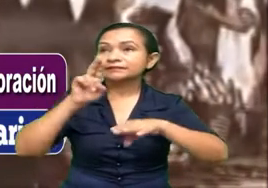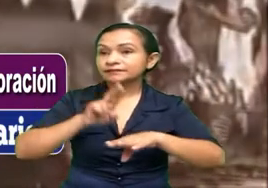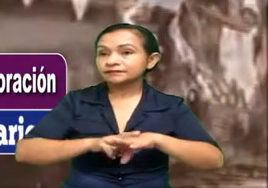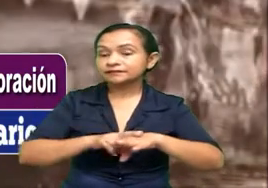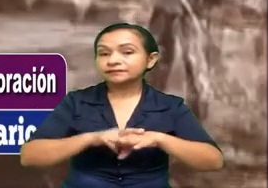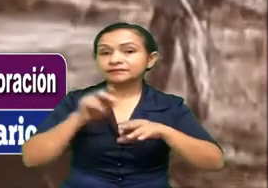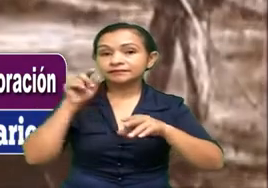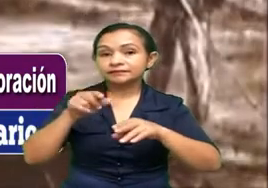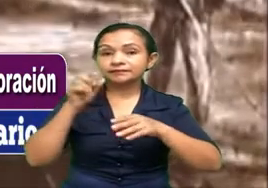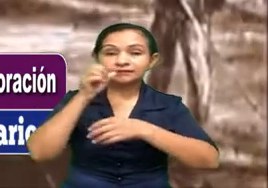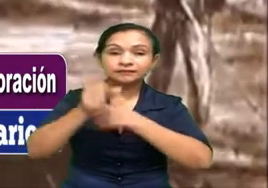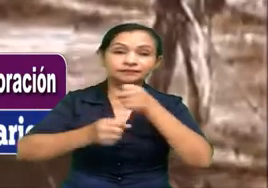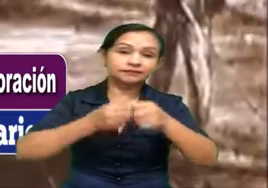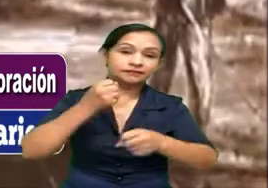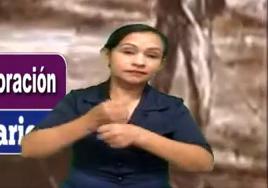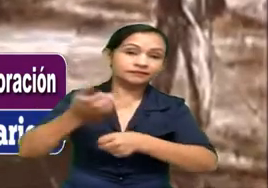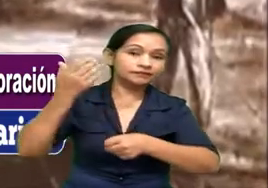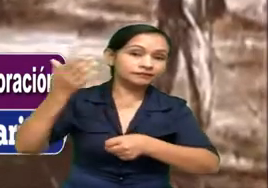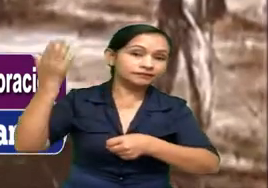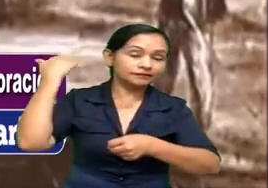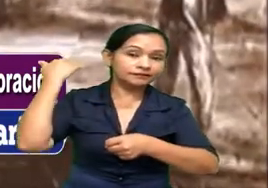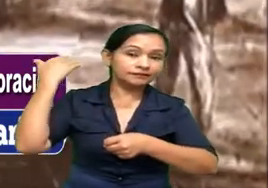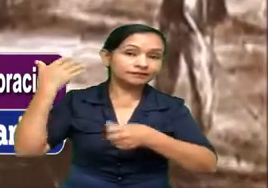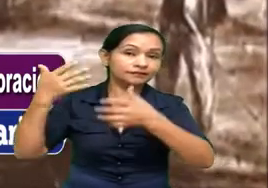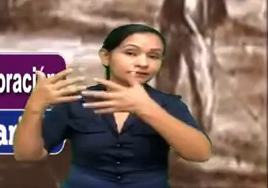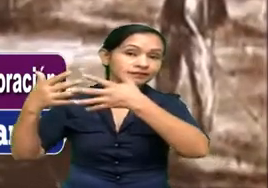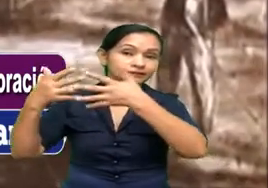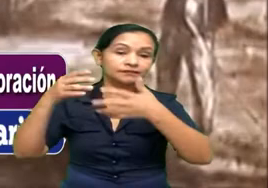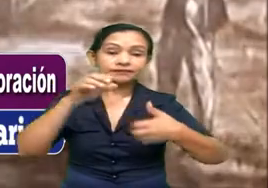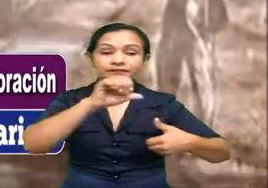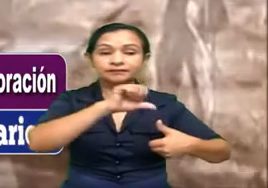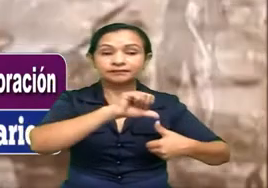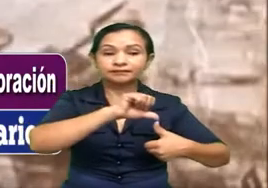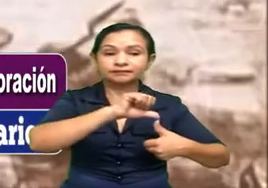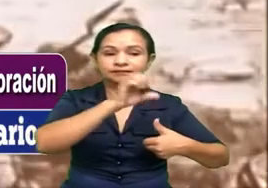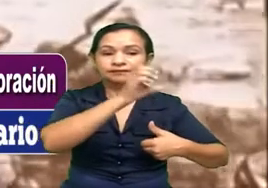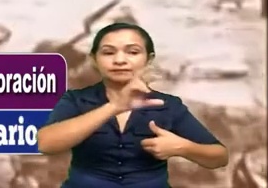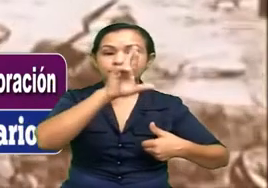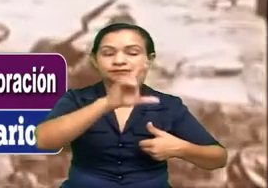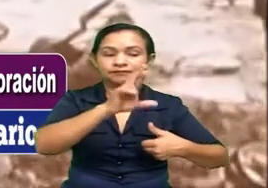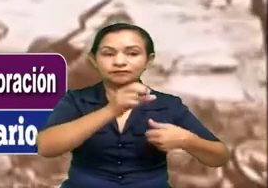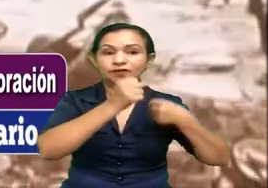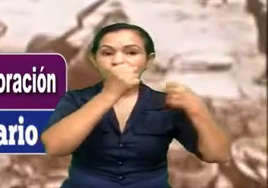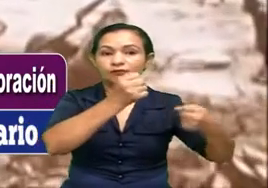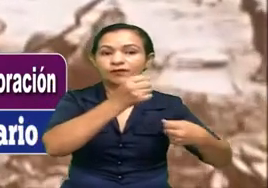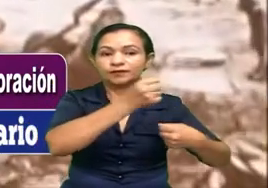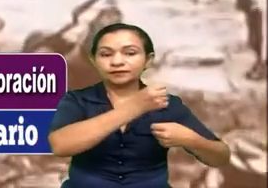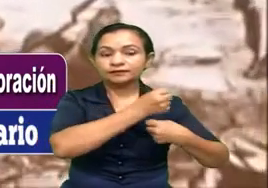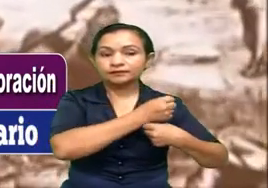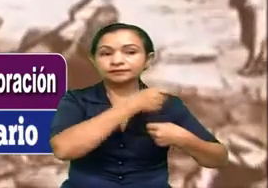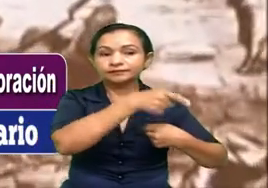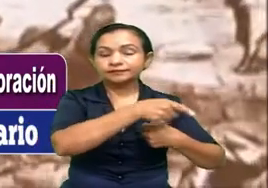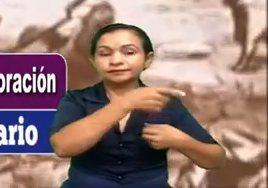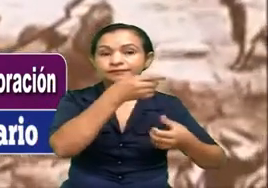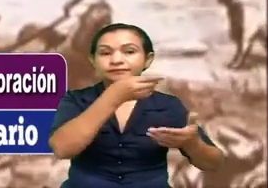esa época la potencia militar en Centroamérica era Costa Rica. Costa sí, Rica había